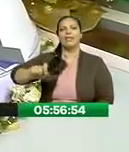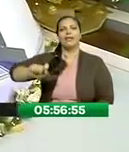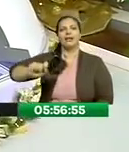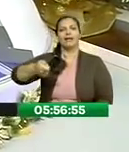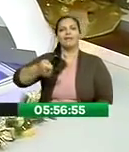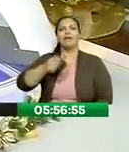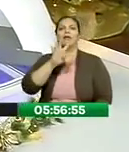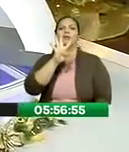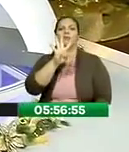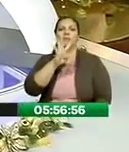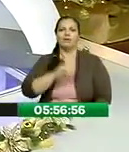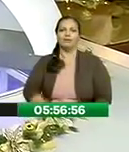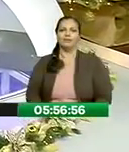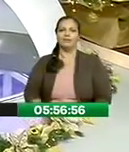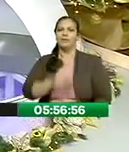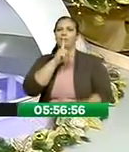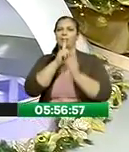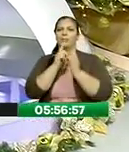¡Que viva RTS!